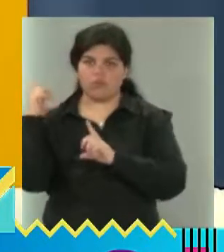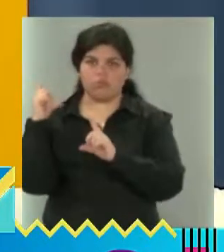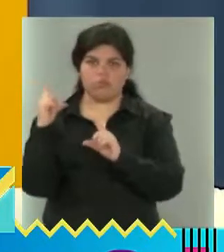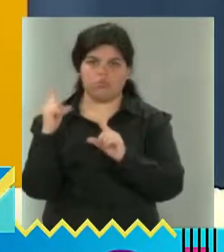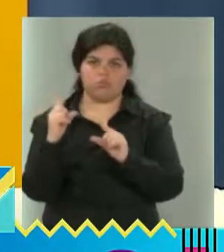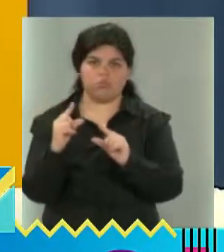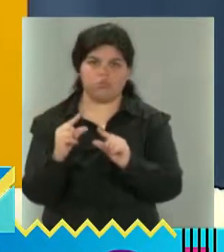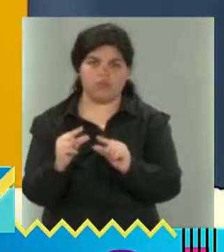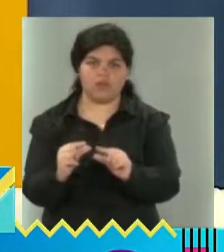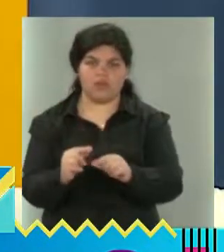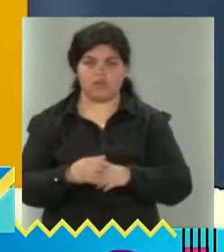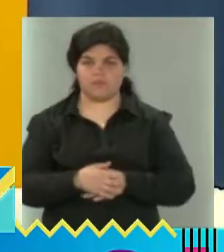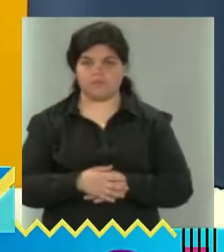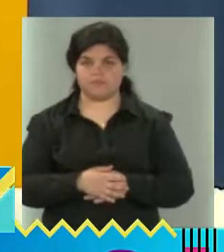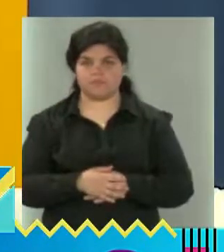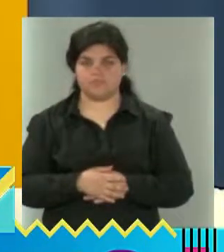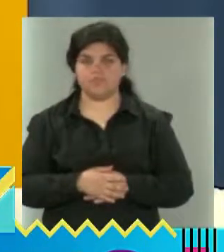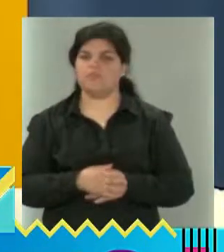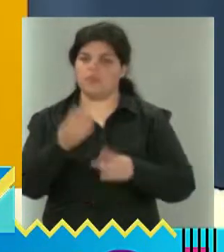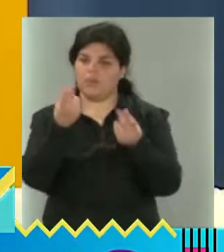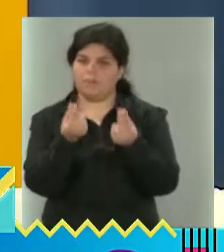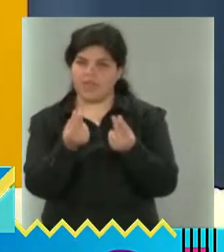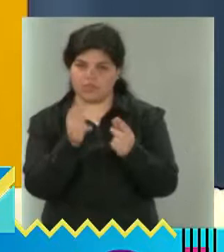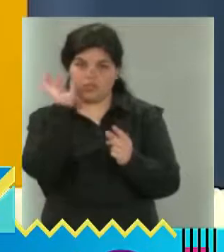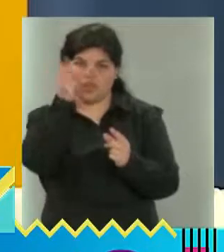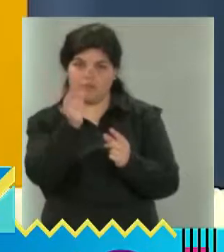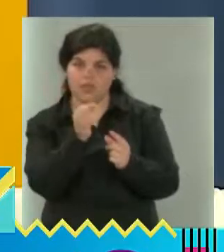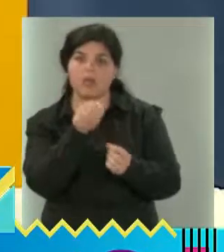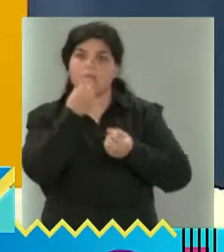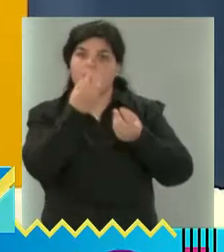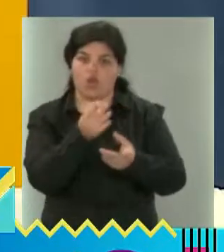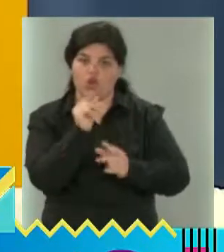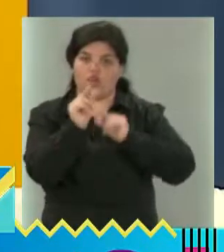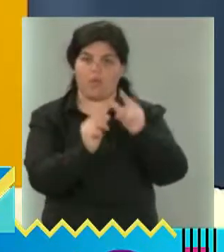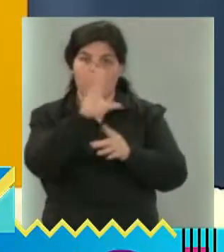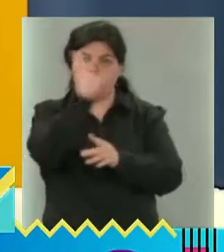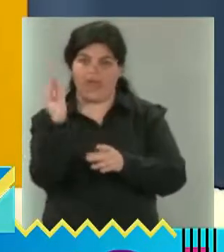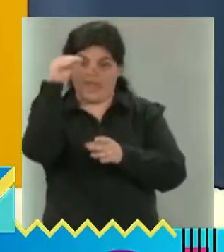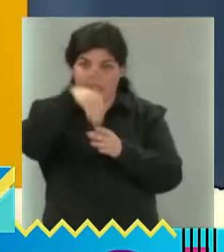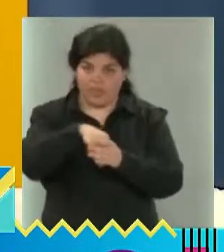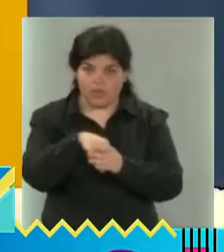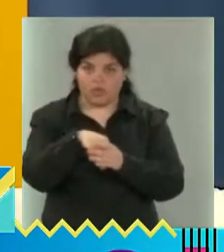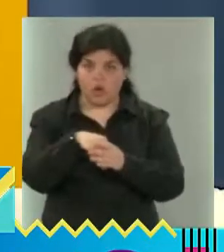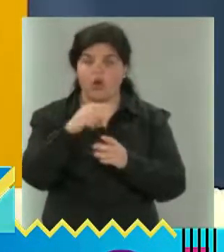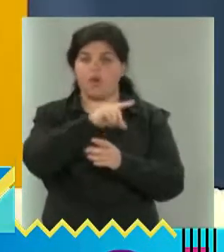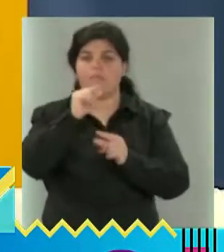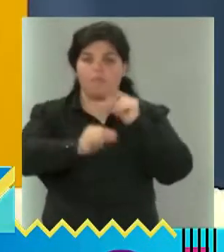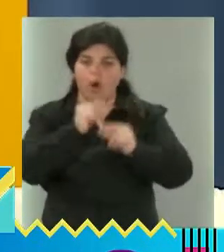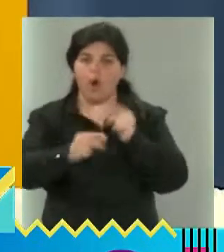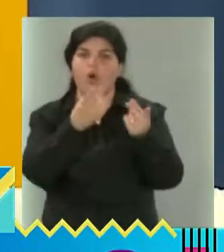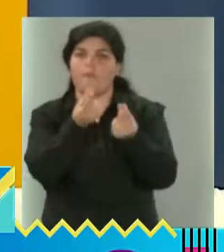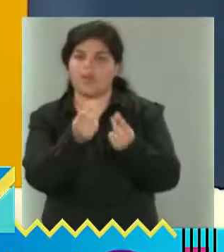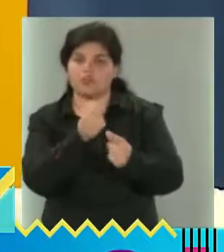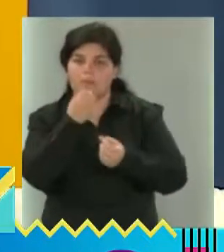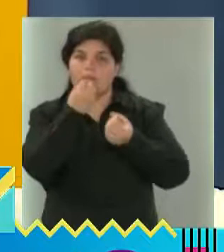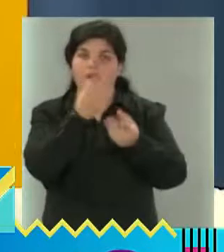que vemos que a pesar de que los precios internos van mejorando en relación relativamente, no se